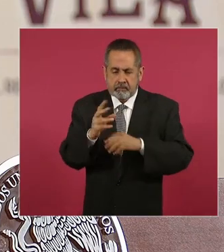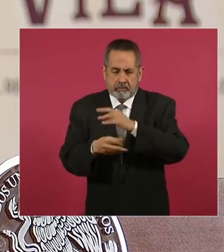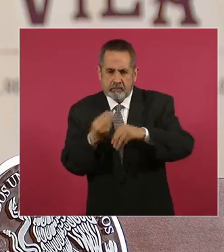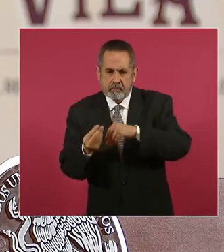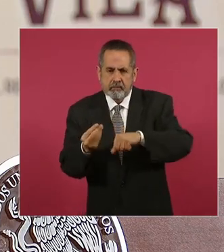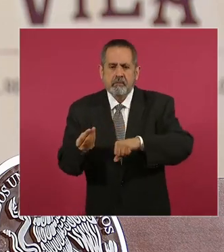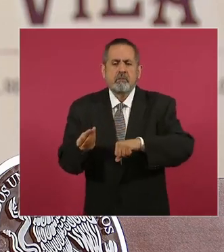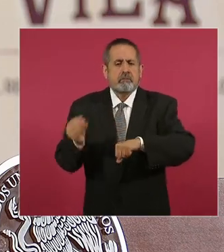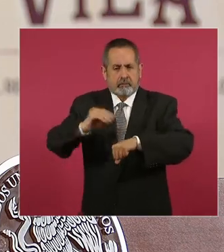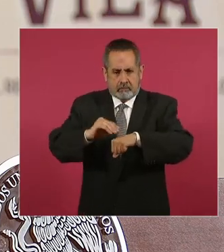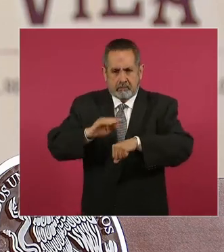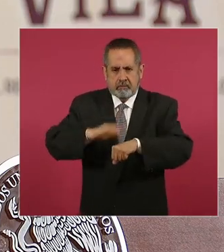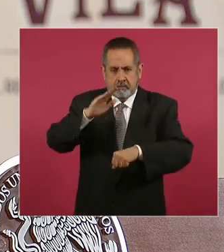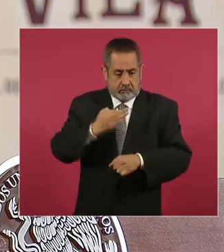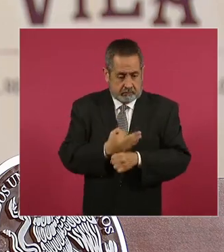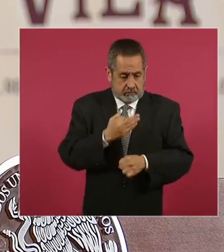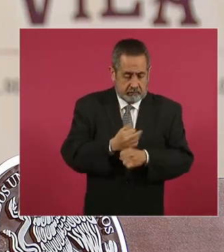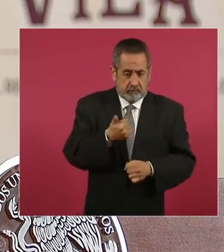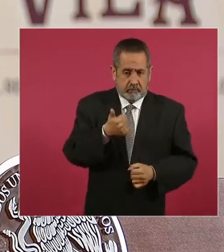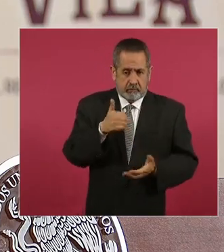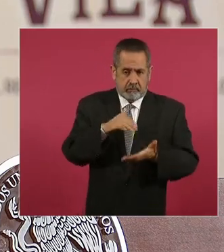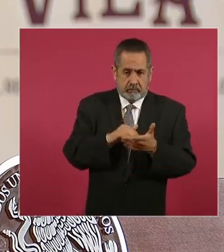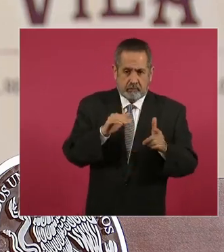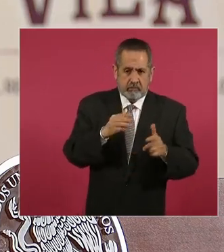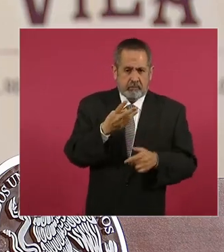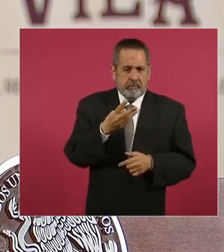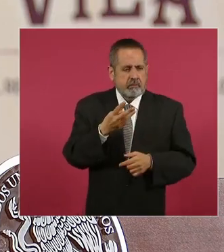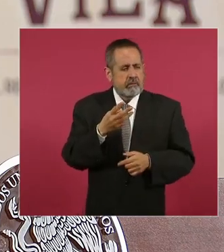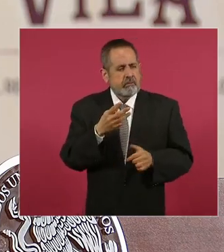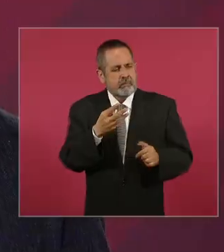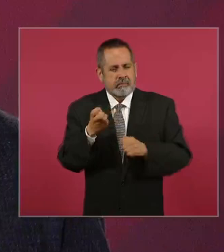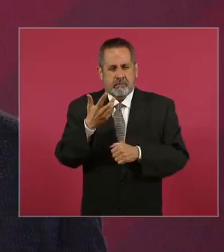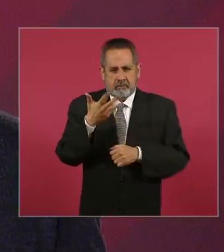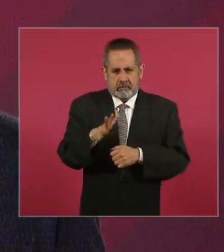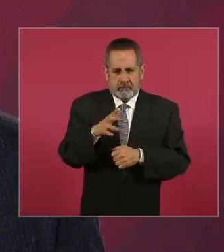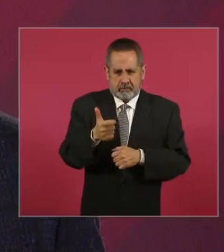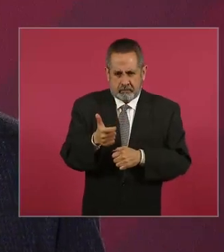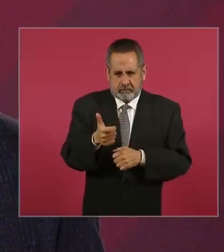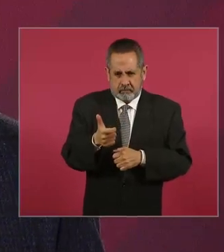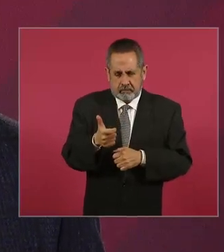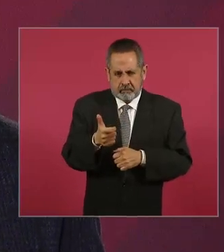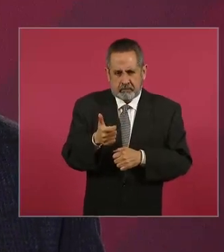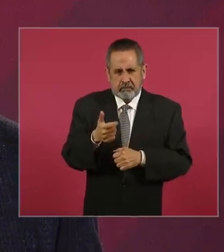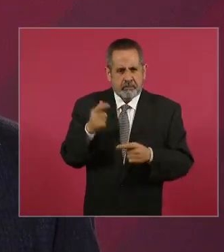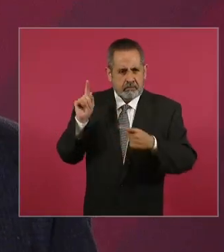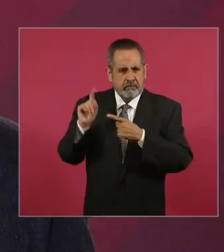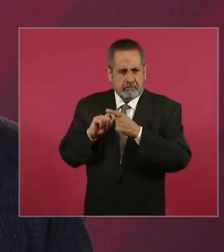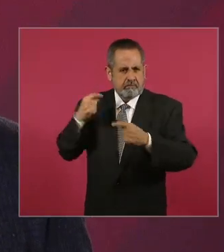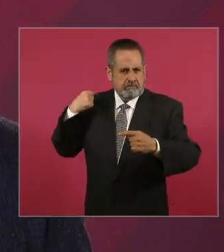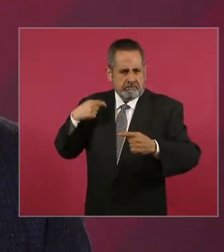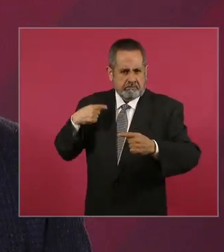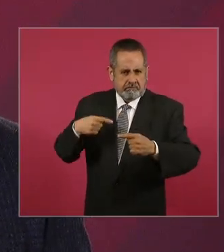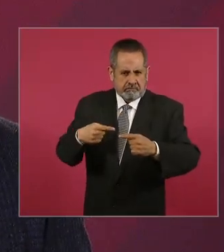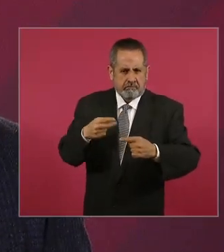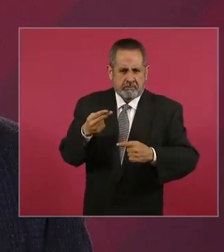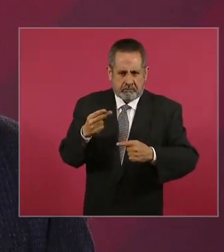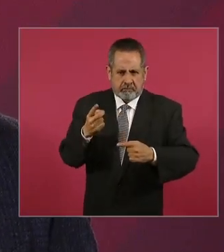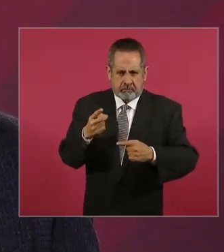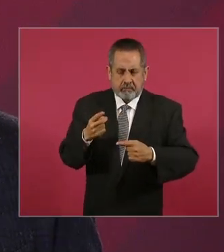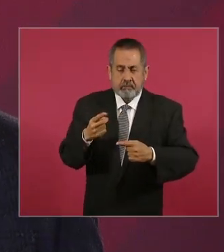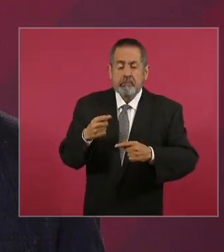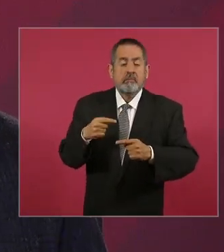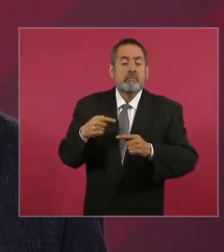monto, porque en este año están recibiendo 6.310 pesos correspondientes a los meses, como les digo, de noviembre y